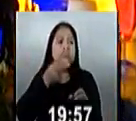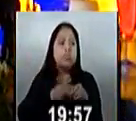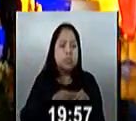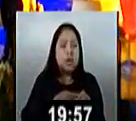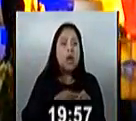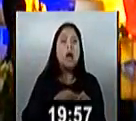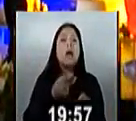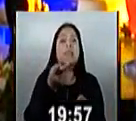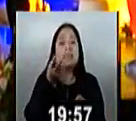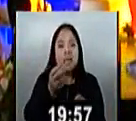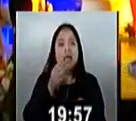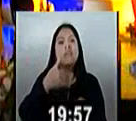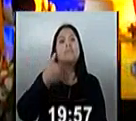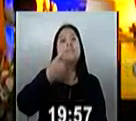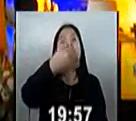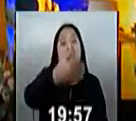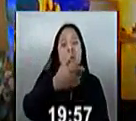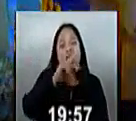laboral